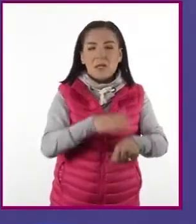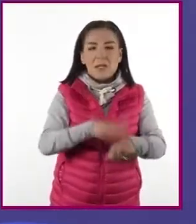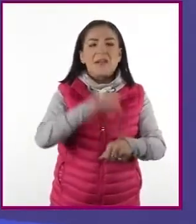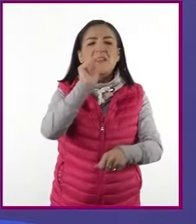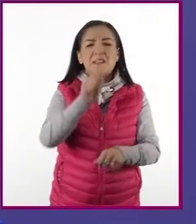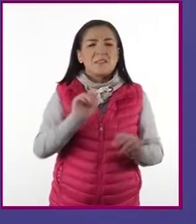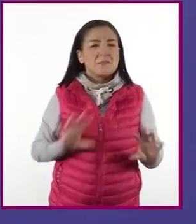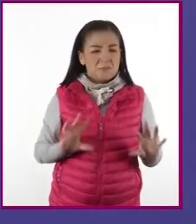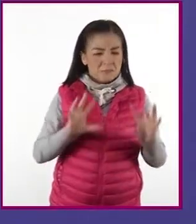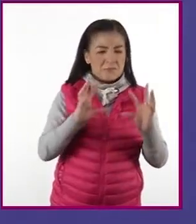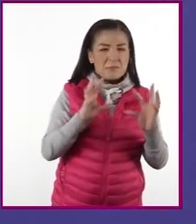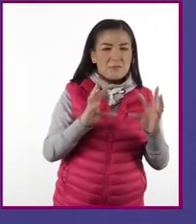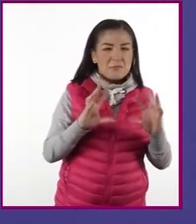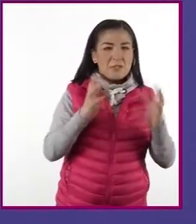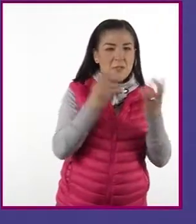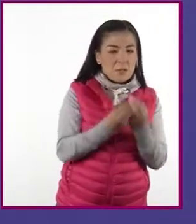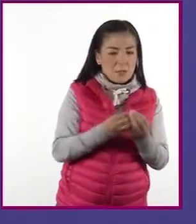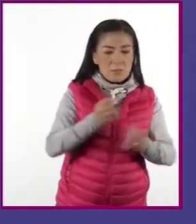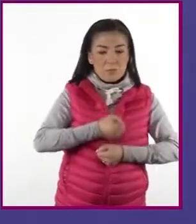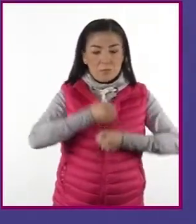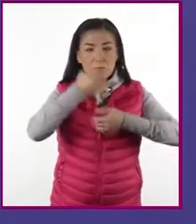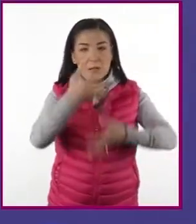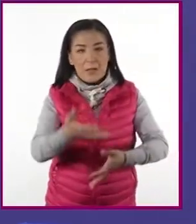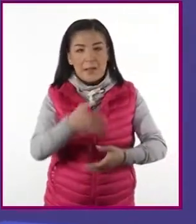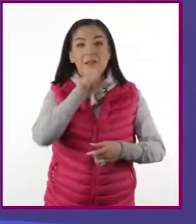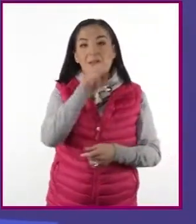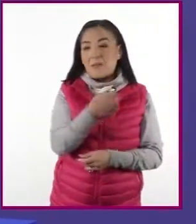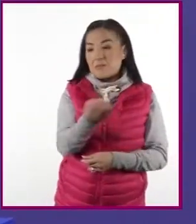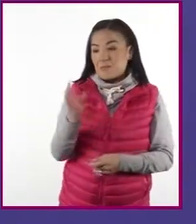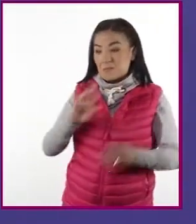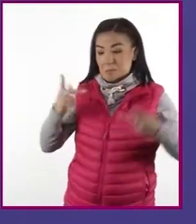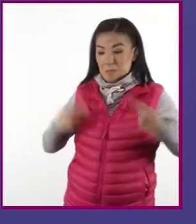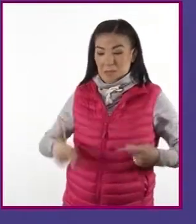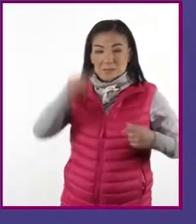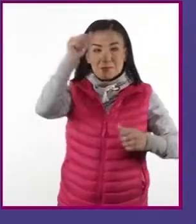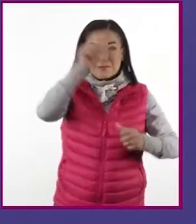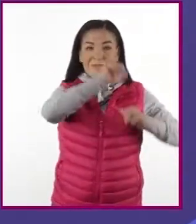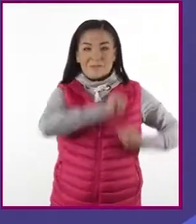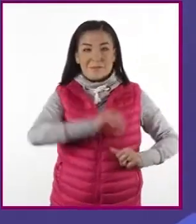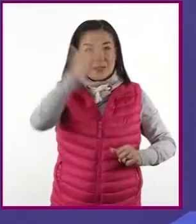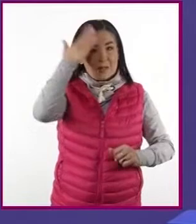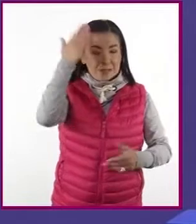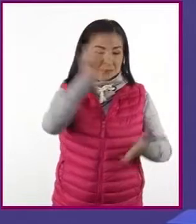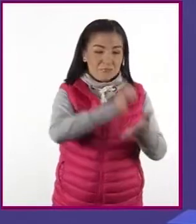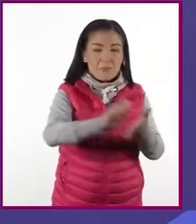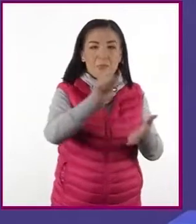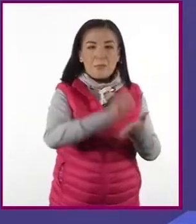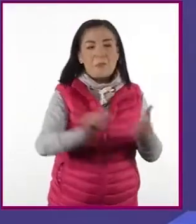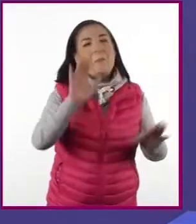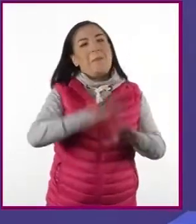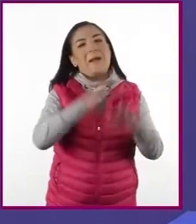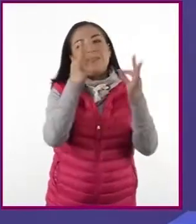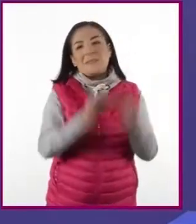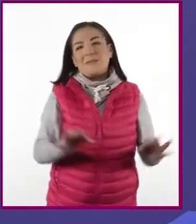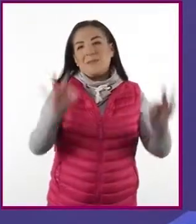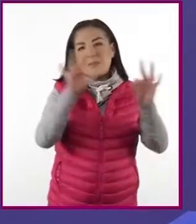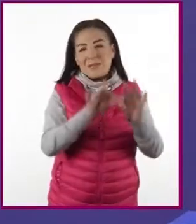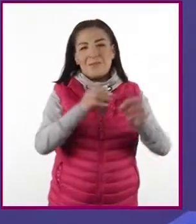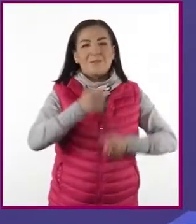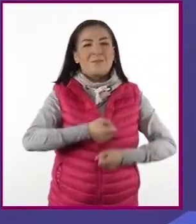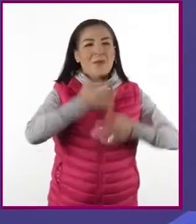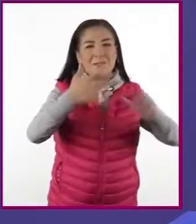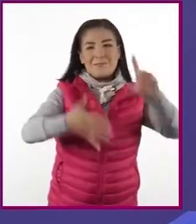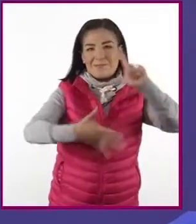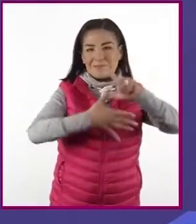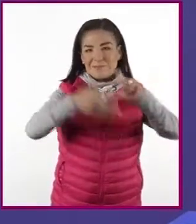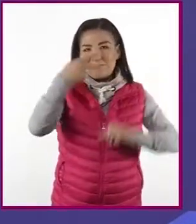poemas como a los autores más significativos de la poesía latinoamericana desde los inicios